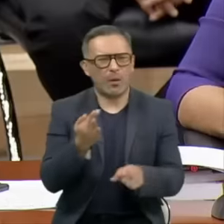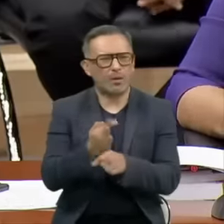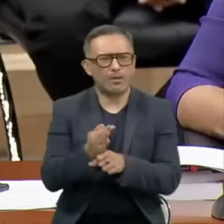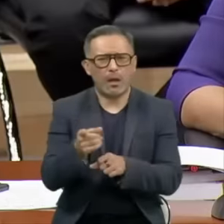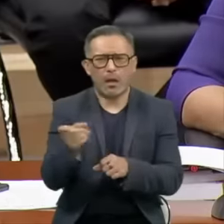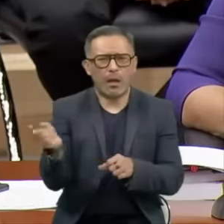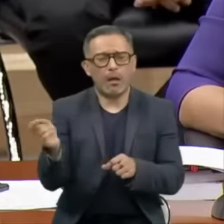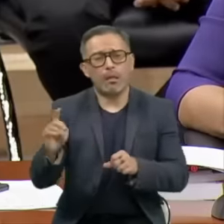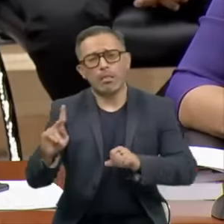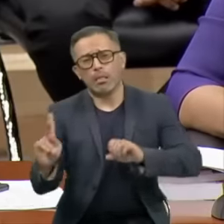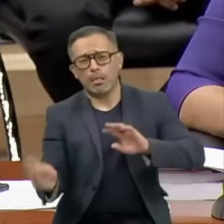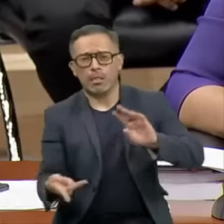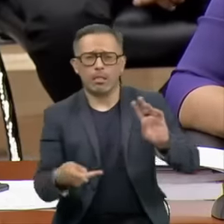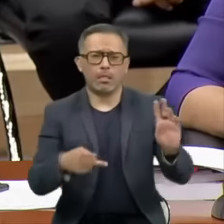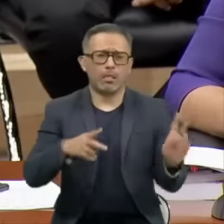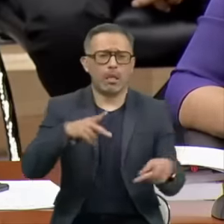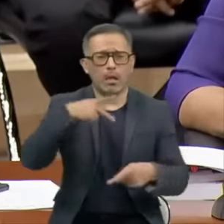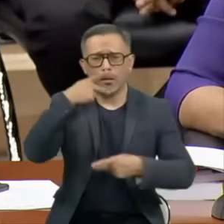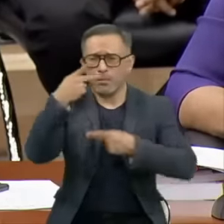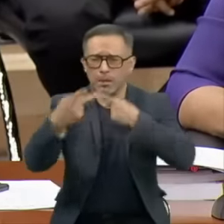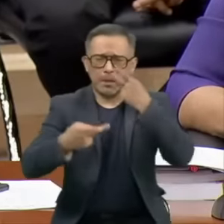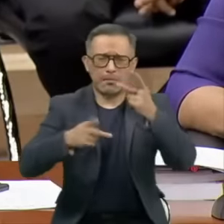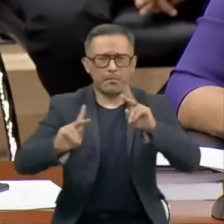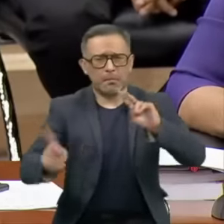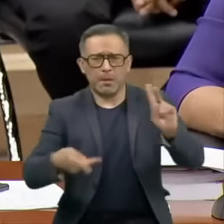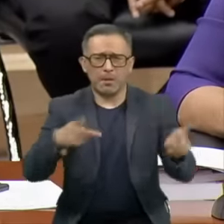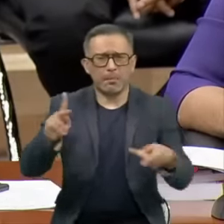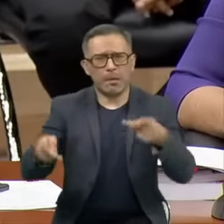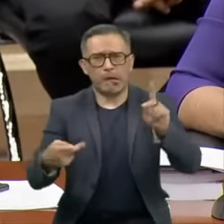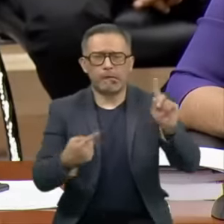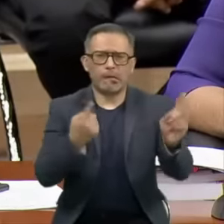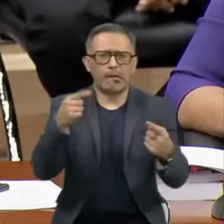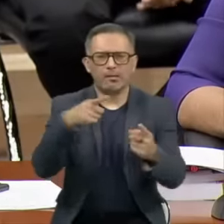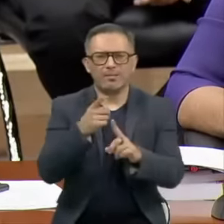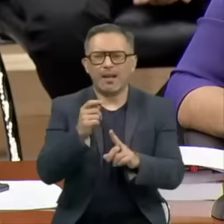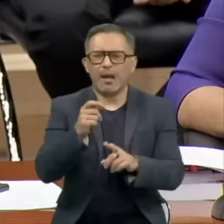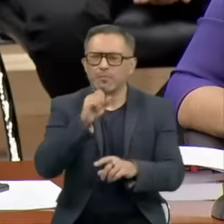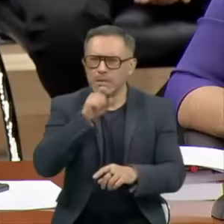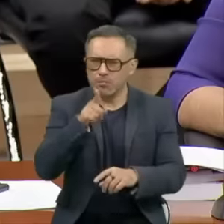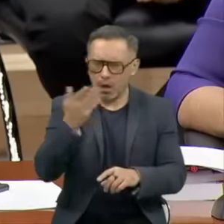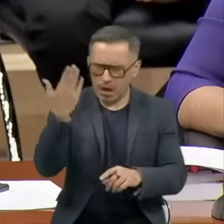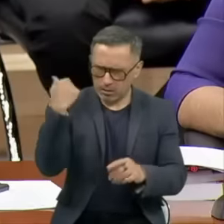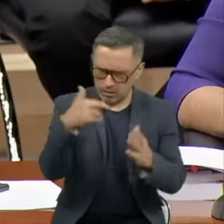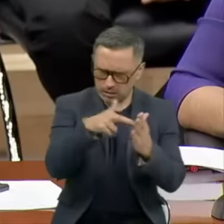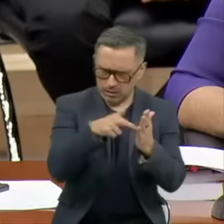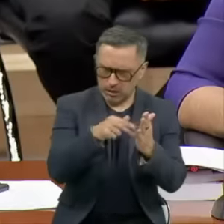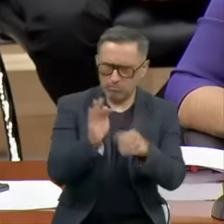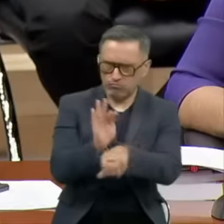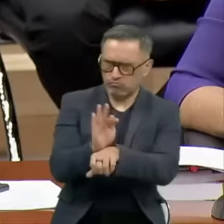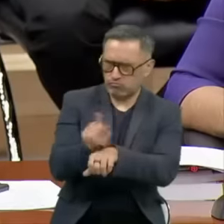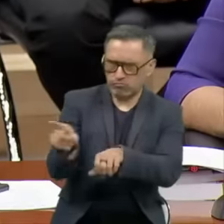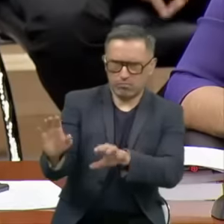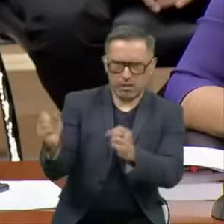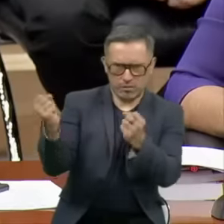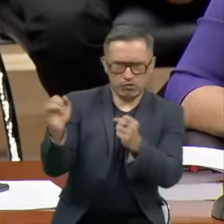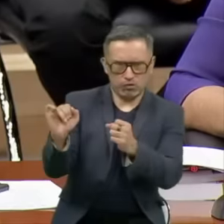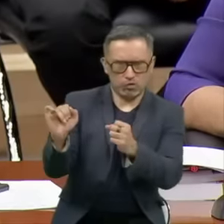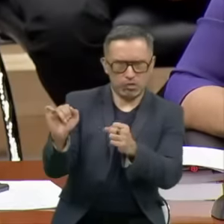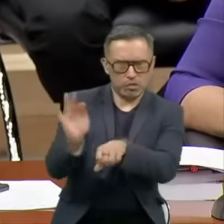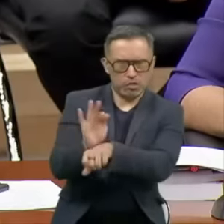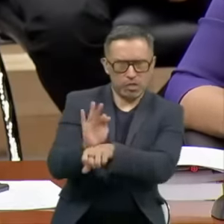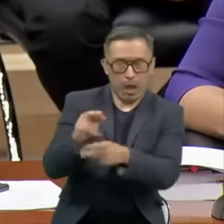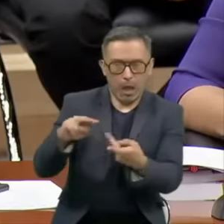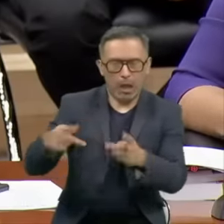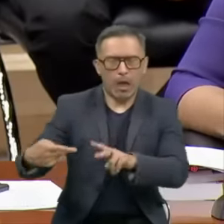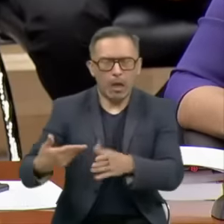maromas discursivas cuando fueron beneficiarios de este criterio, pues no es correcto. Estas